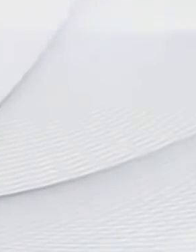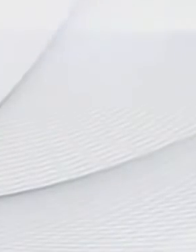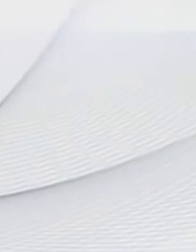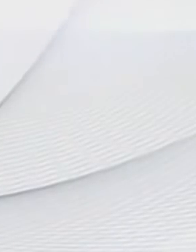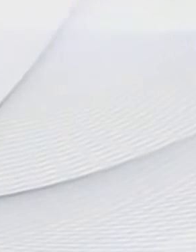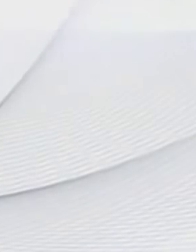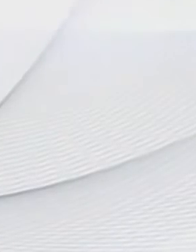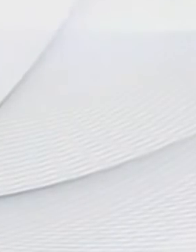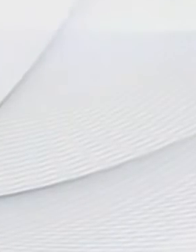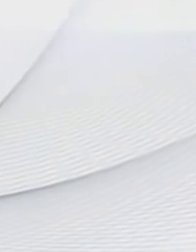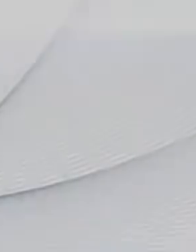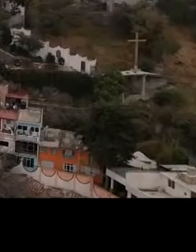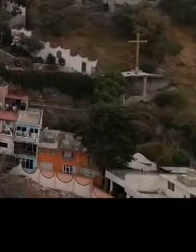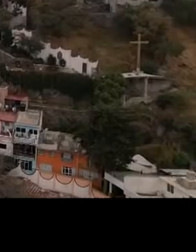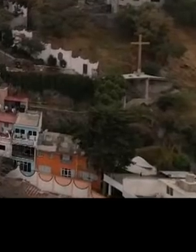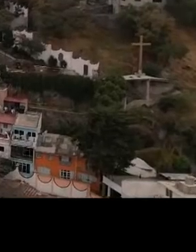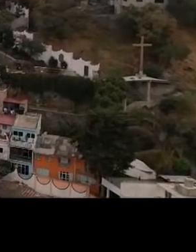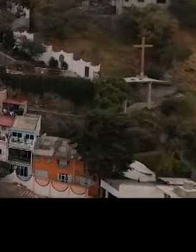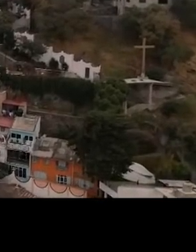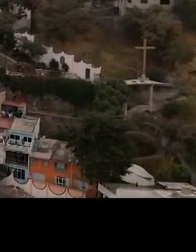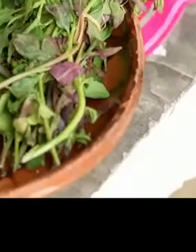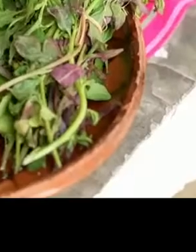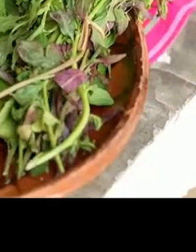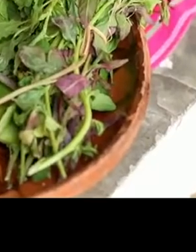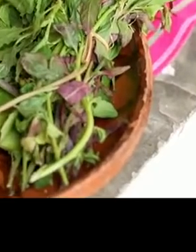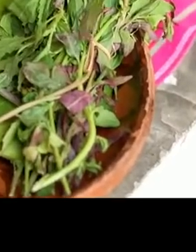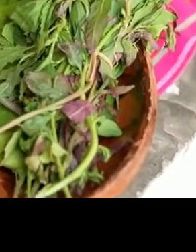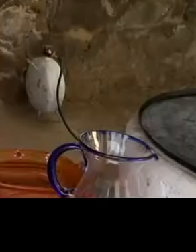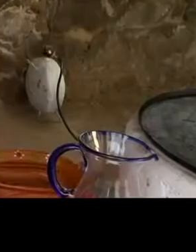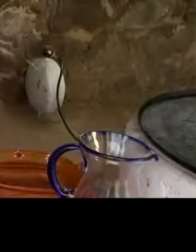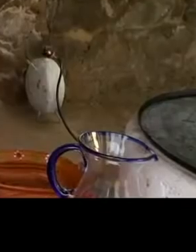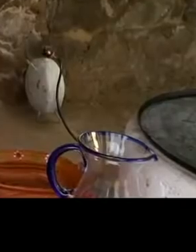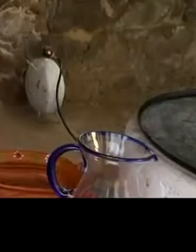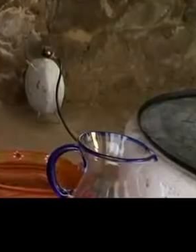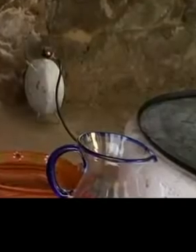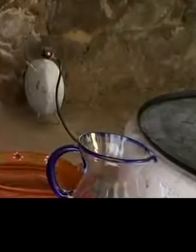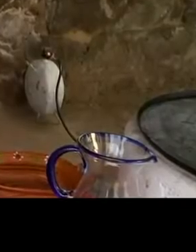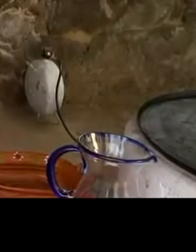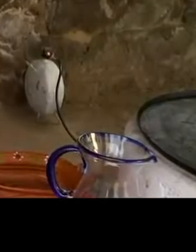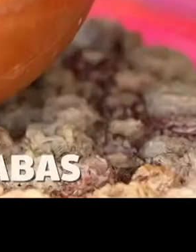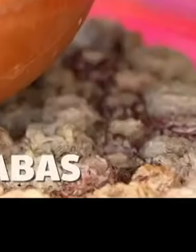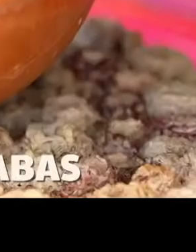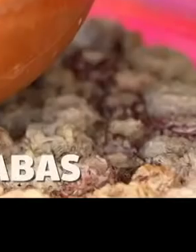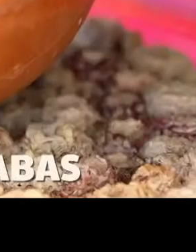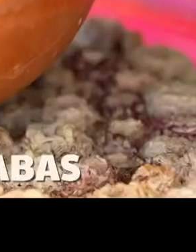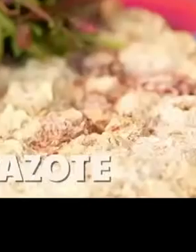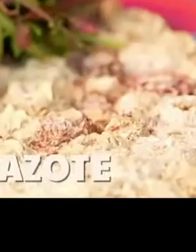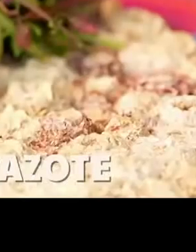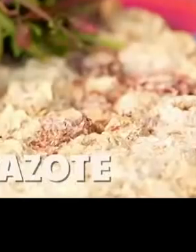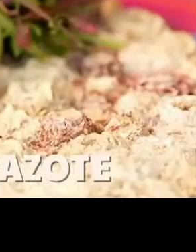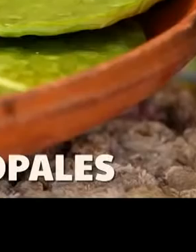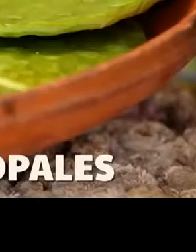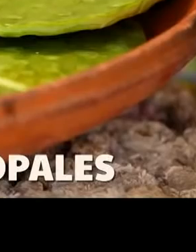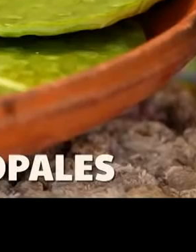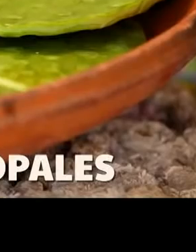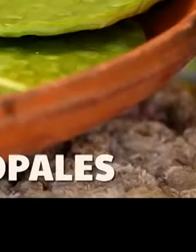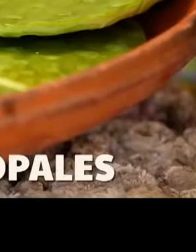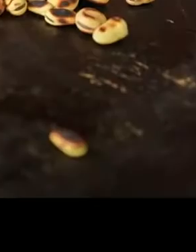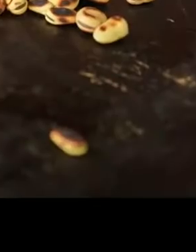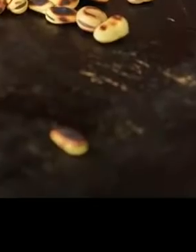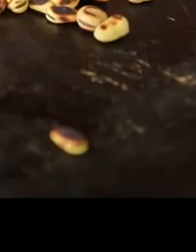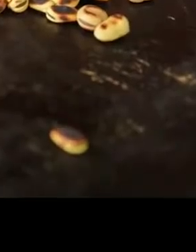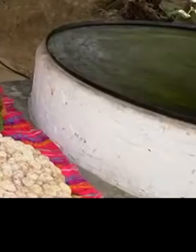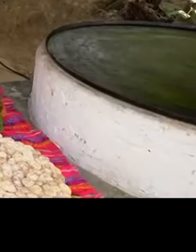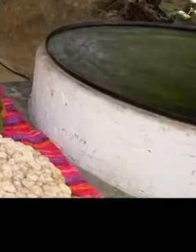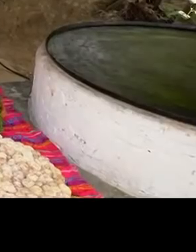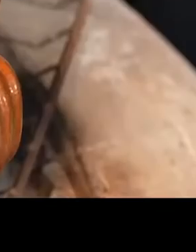Fiscalía General de la República. En la tierra del nopal, el huerto es rey. Habas, epazote y nopales.